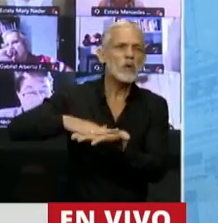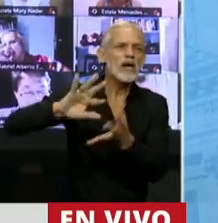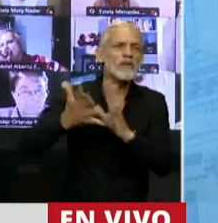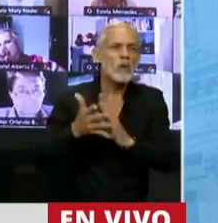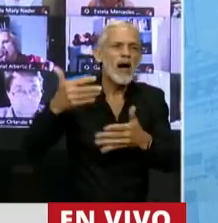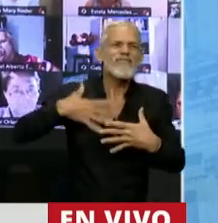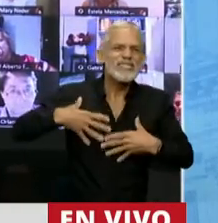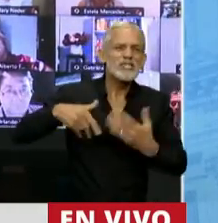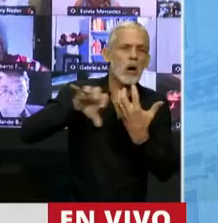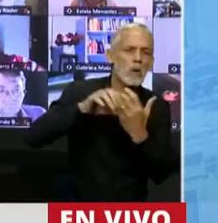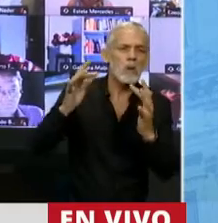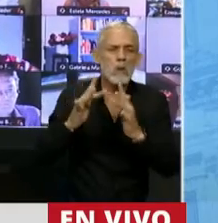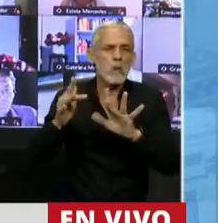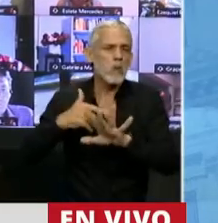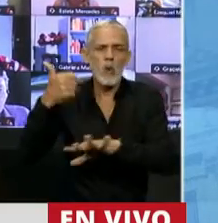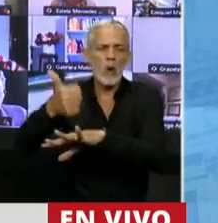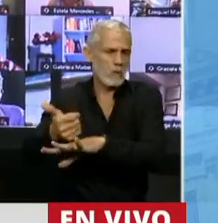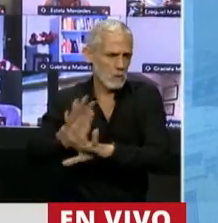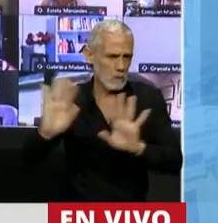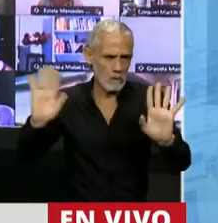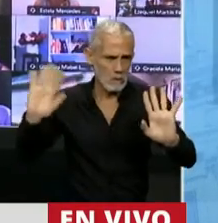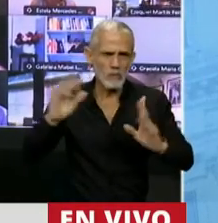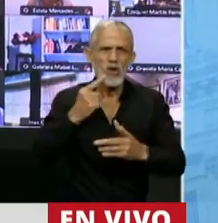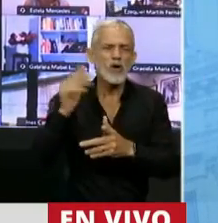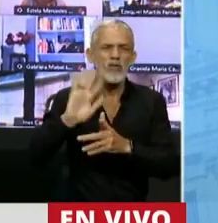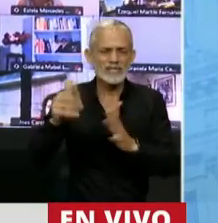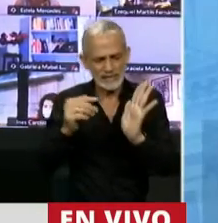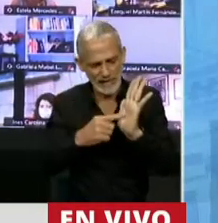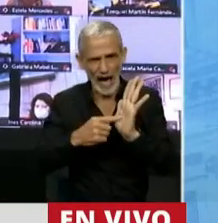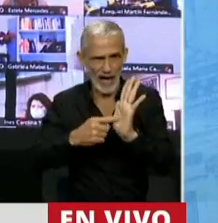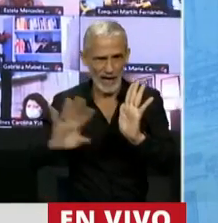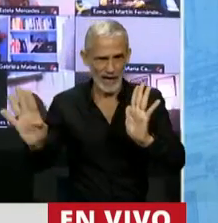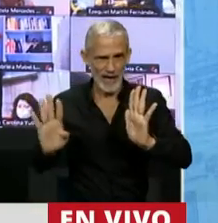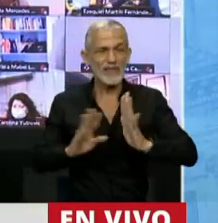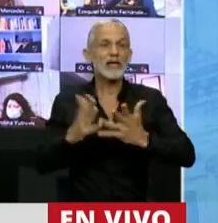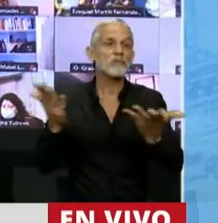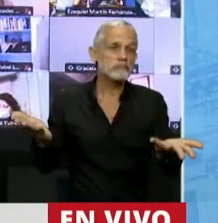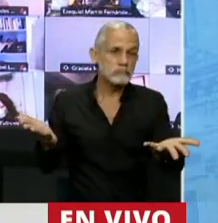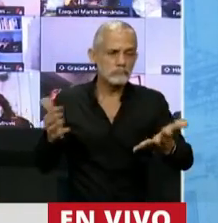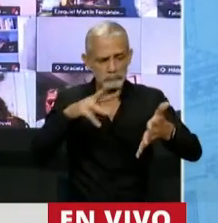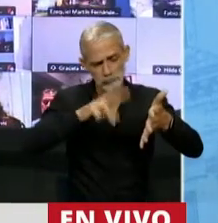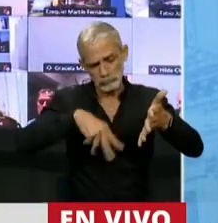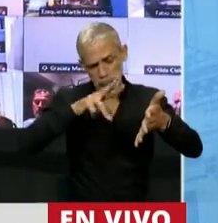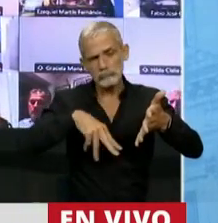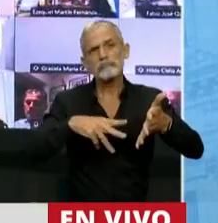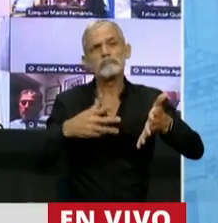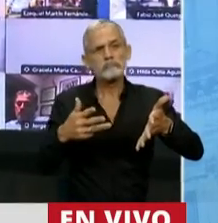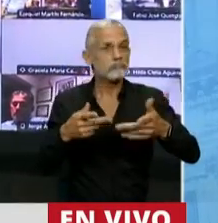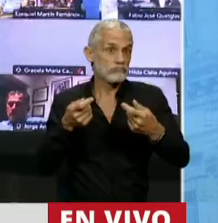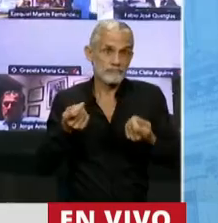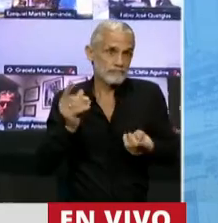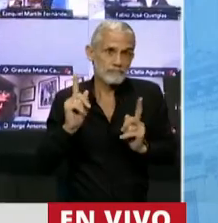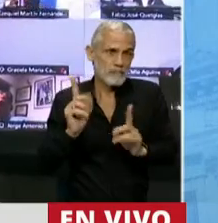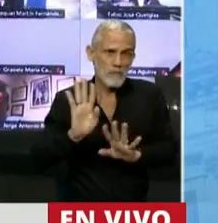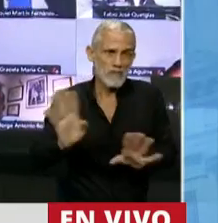modalidad física remota de sus sesiones, ni tampoco sobre el lugar o la forma remota en que van a encontrarse para sesionar. Con lo cual, vuelvo a insistir,